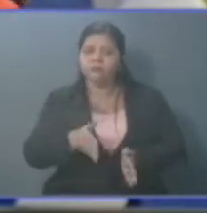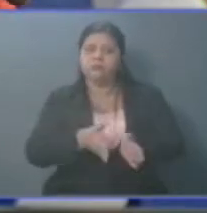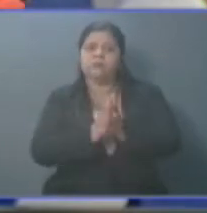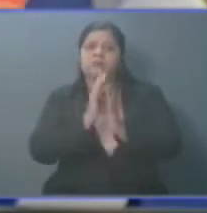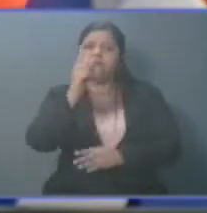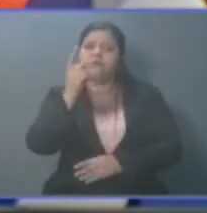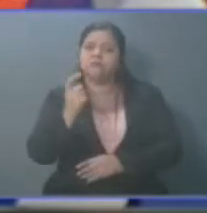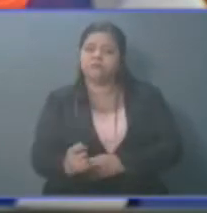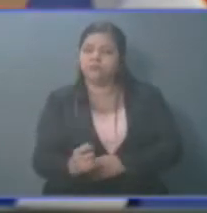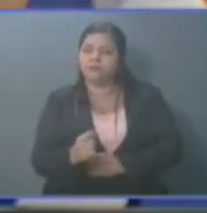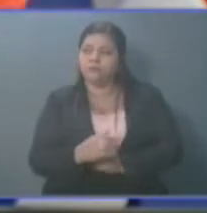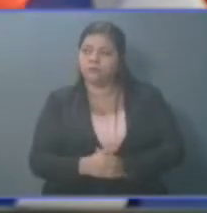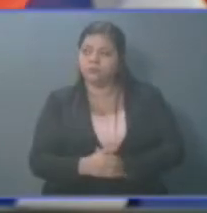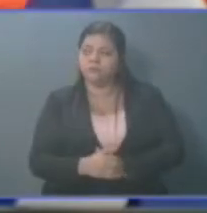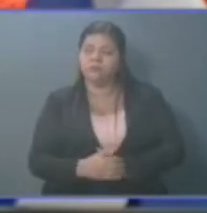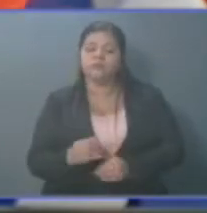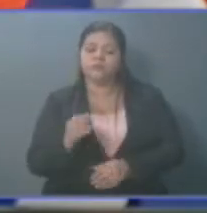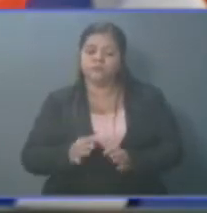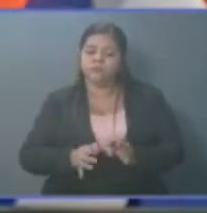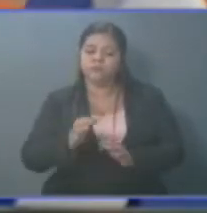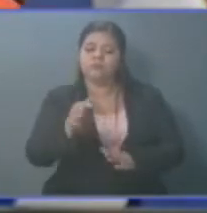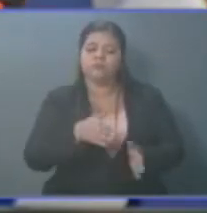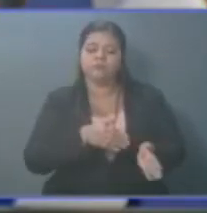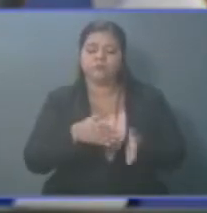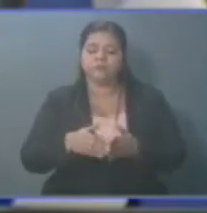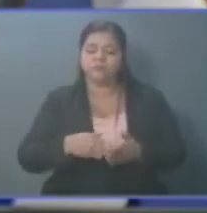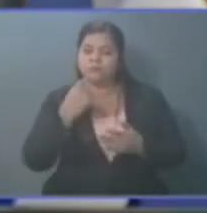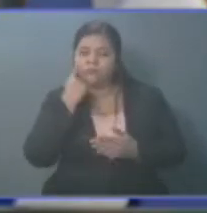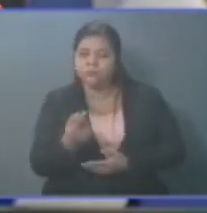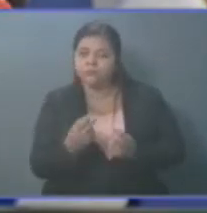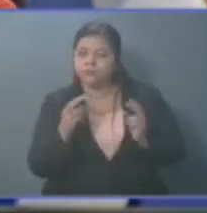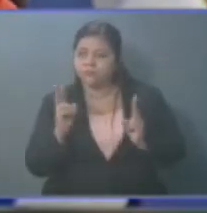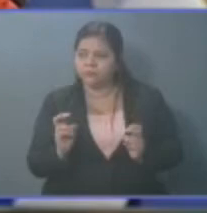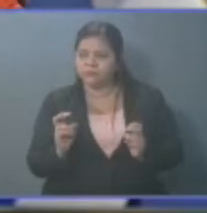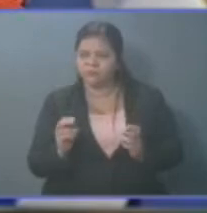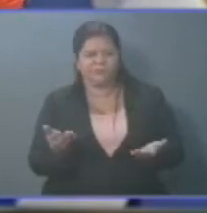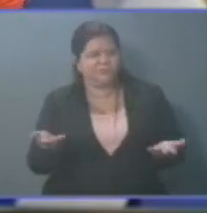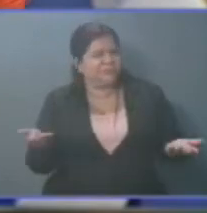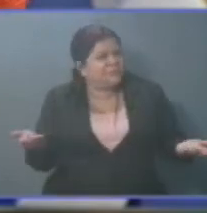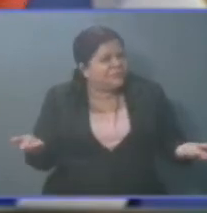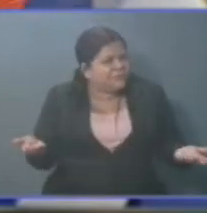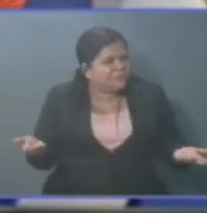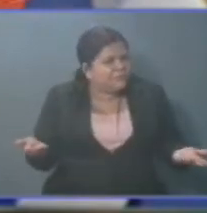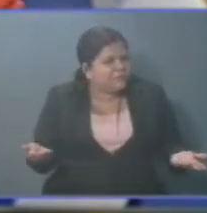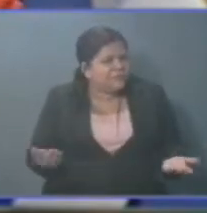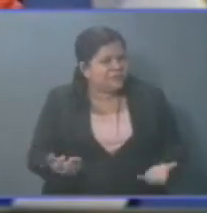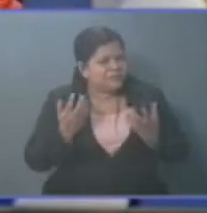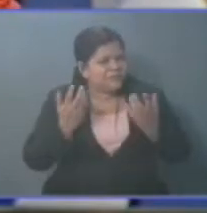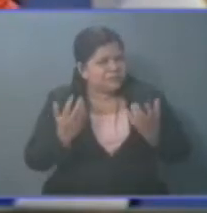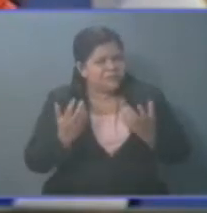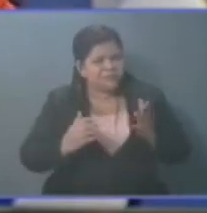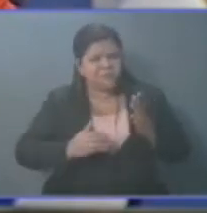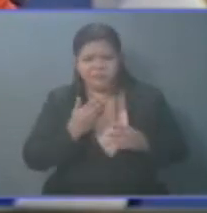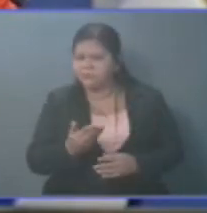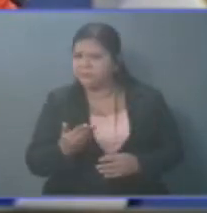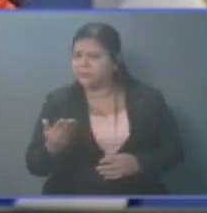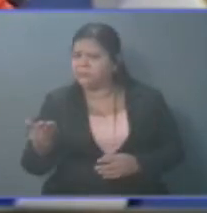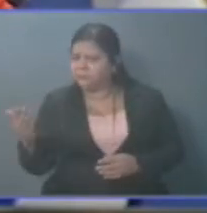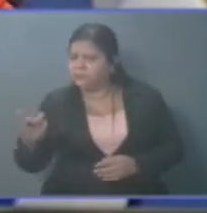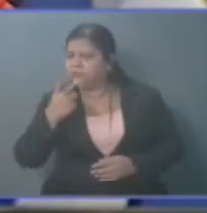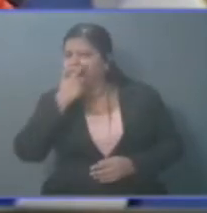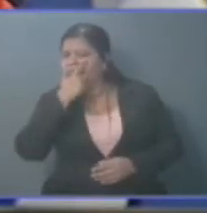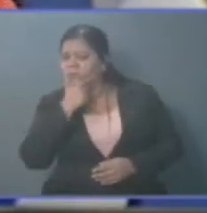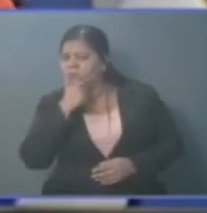mes de plazo para empezar a ver el tema. Es decir, aquí hay una gran cantidad de elementos